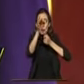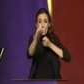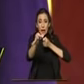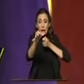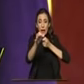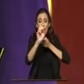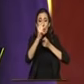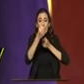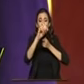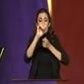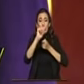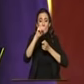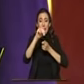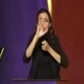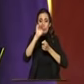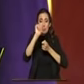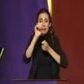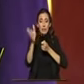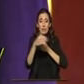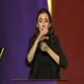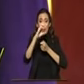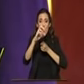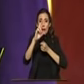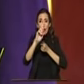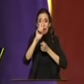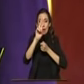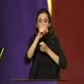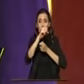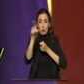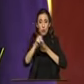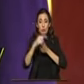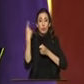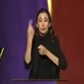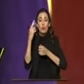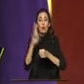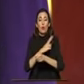utilizaremos energías limpias para la generación eléctrica.